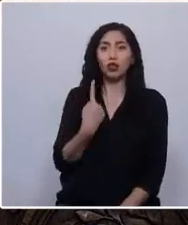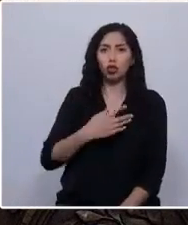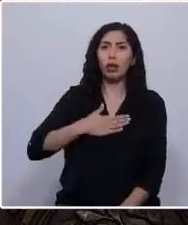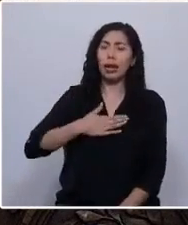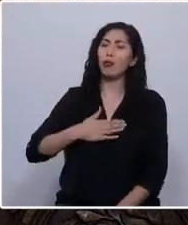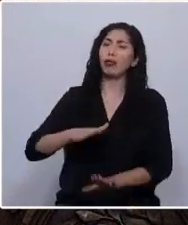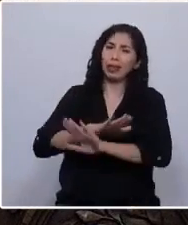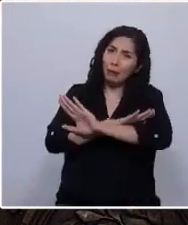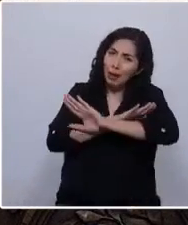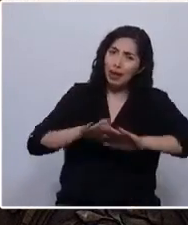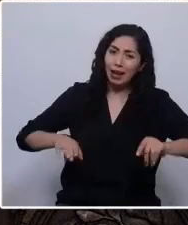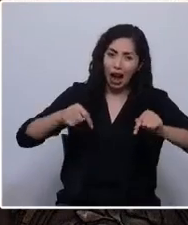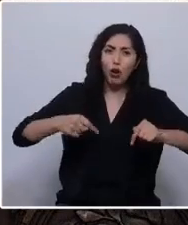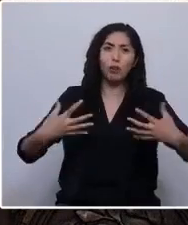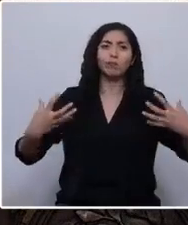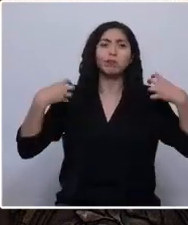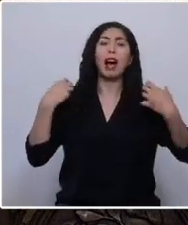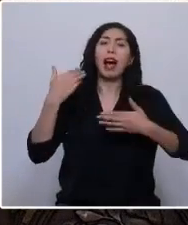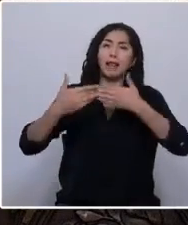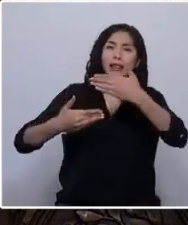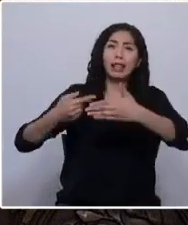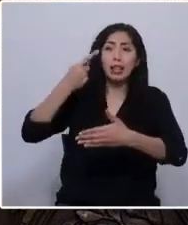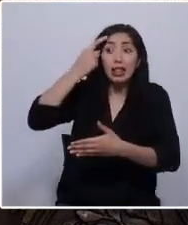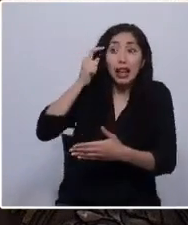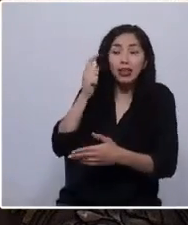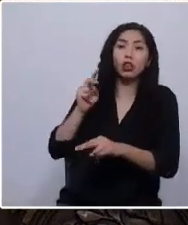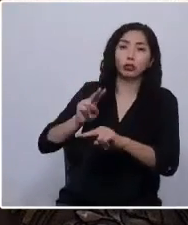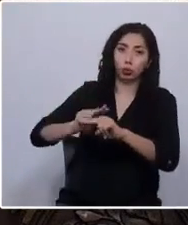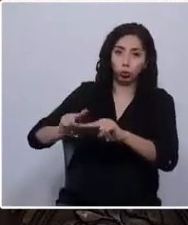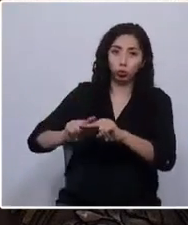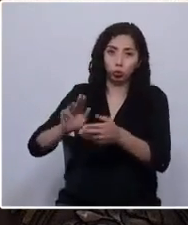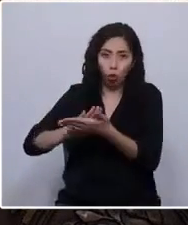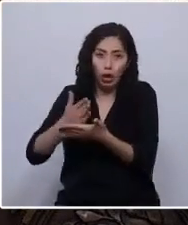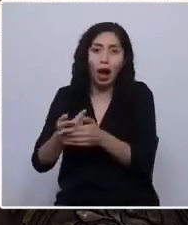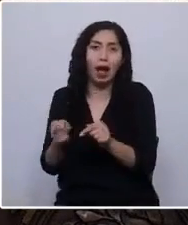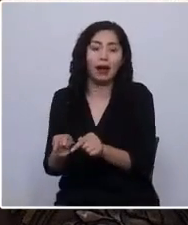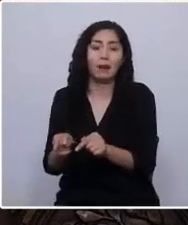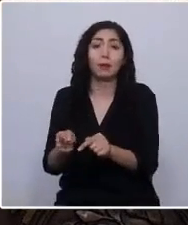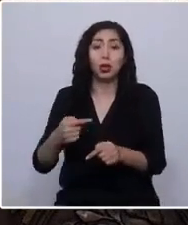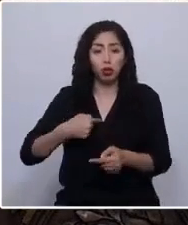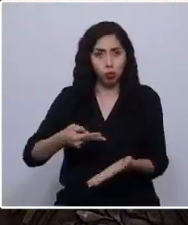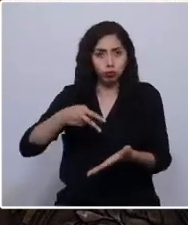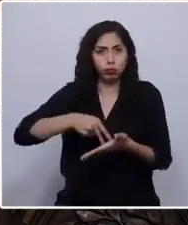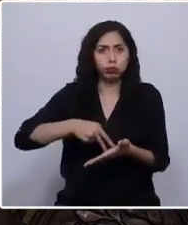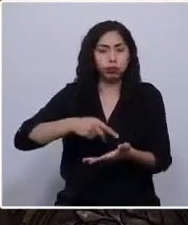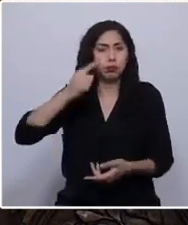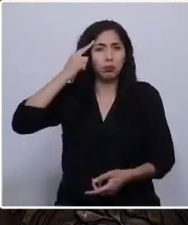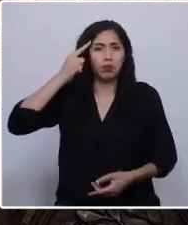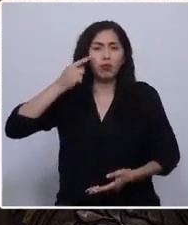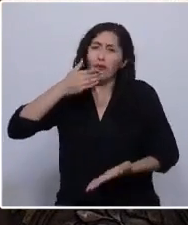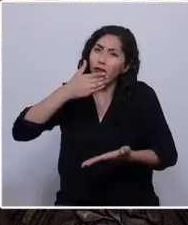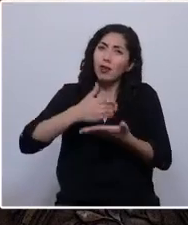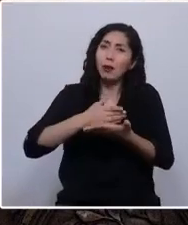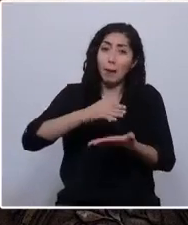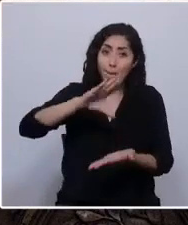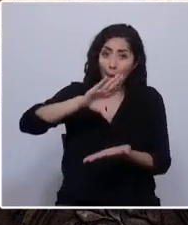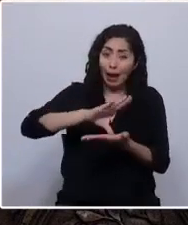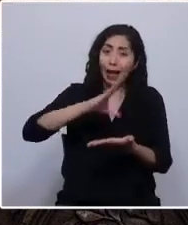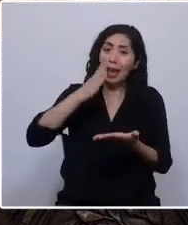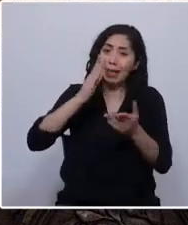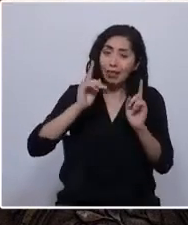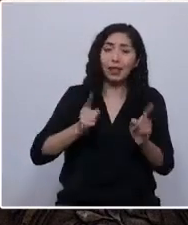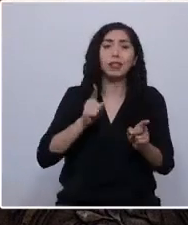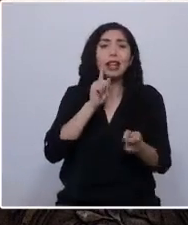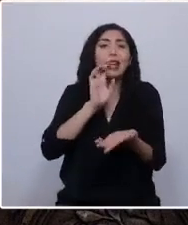la tarea ahora es avanzar y reparar. Estoy aquí porque creo firmemente que en nuestro país debemos trabajar por un Estado que cuide,